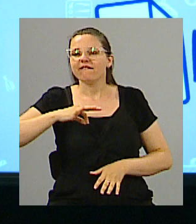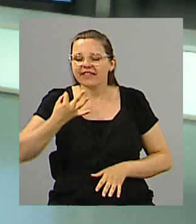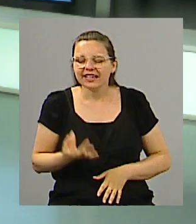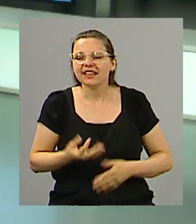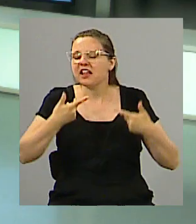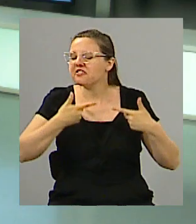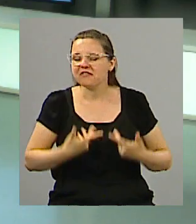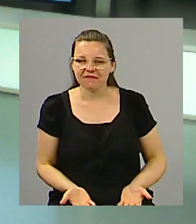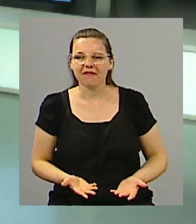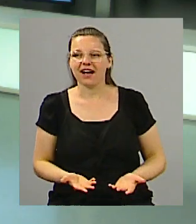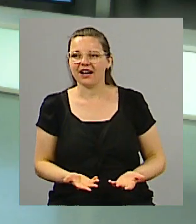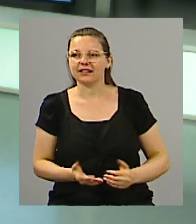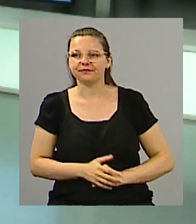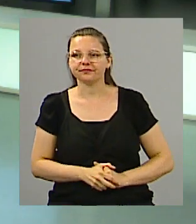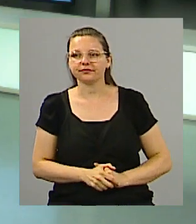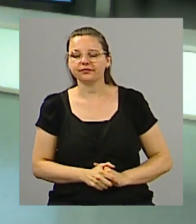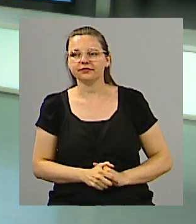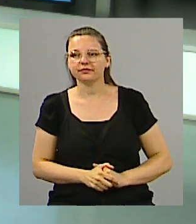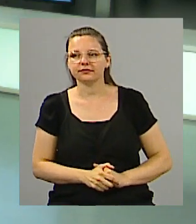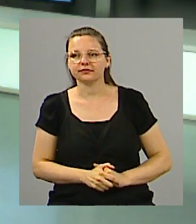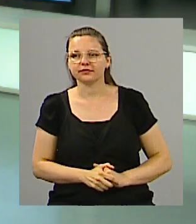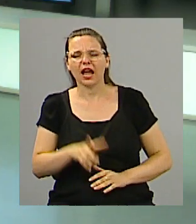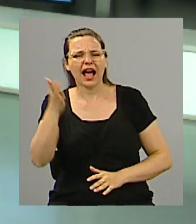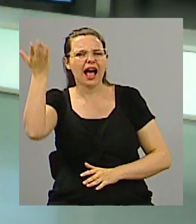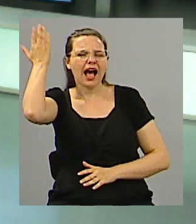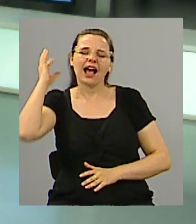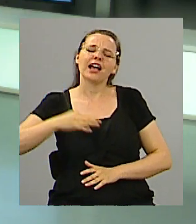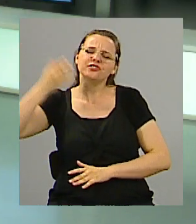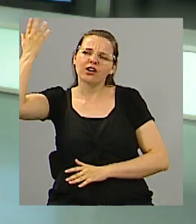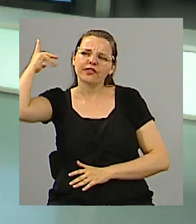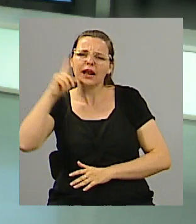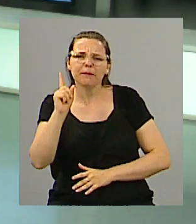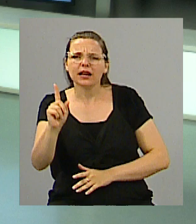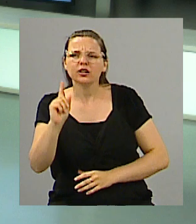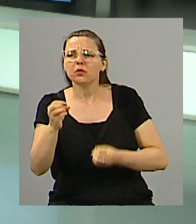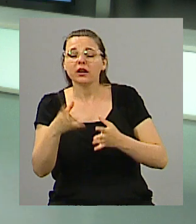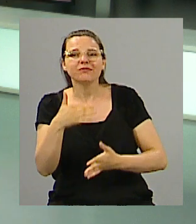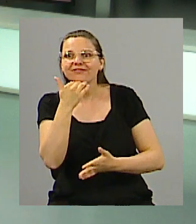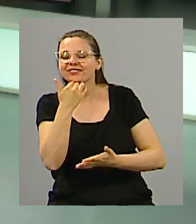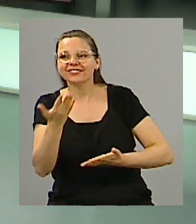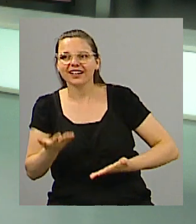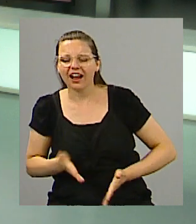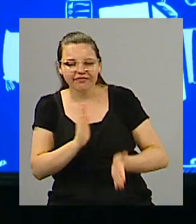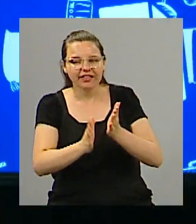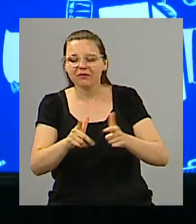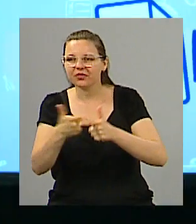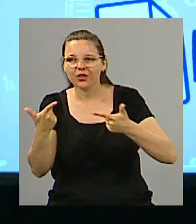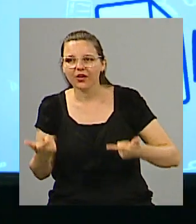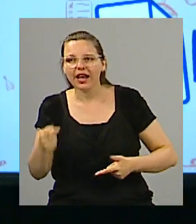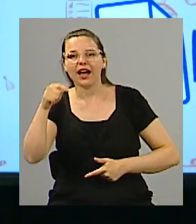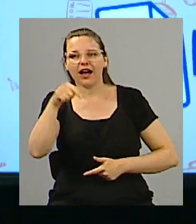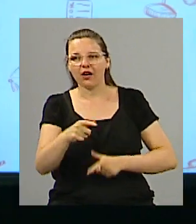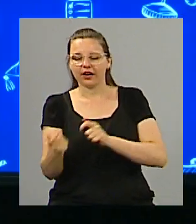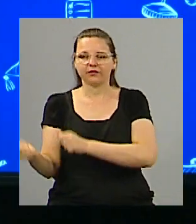usar la palabra, que no es tan riesgosa como en otros años en donde no se conocía, en donde no había tratamientos. Es importante saber que